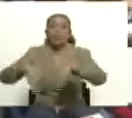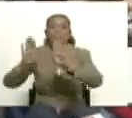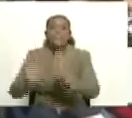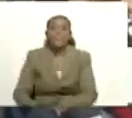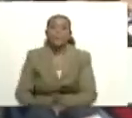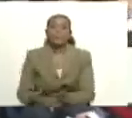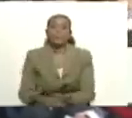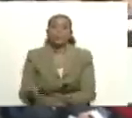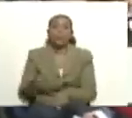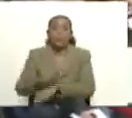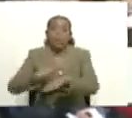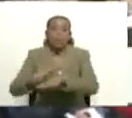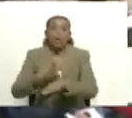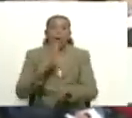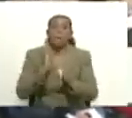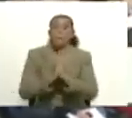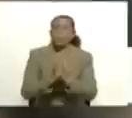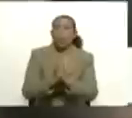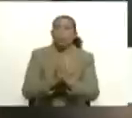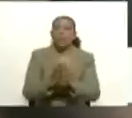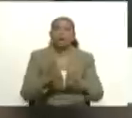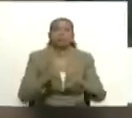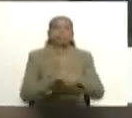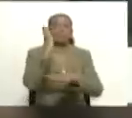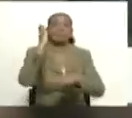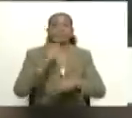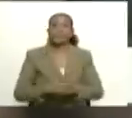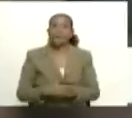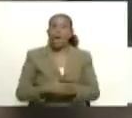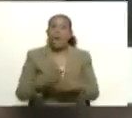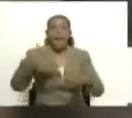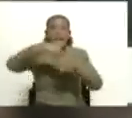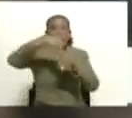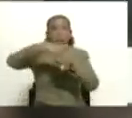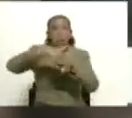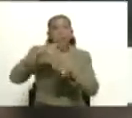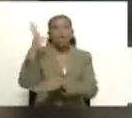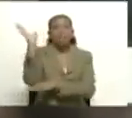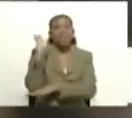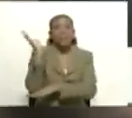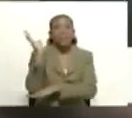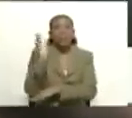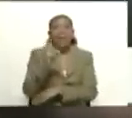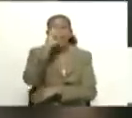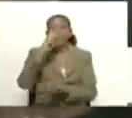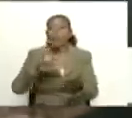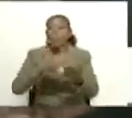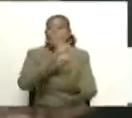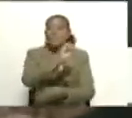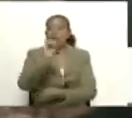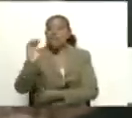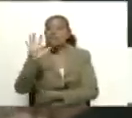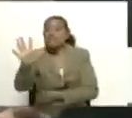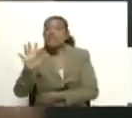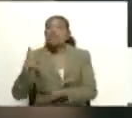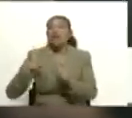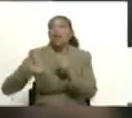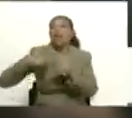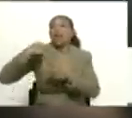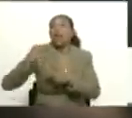Carmona, pidiendo abstención en las elecciones parlamentarias del 2005 y en las